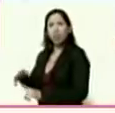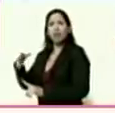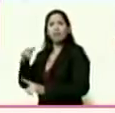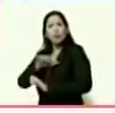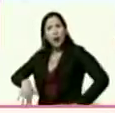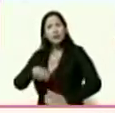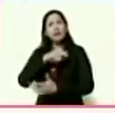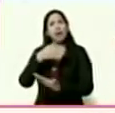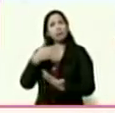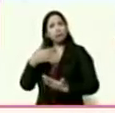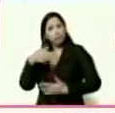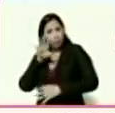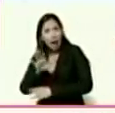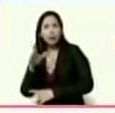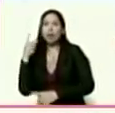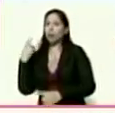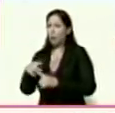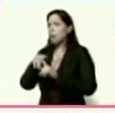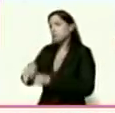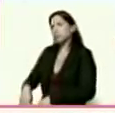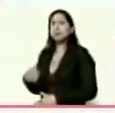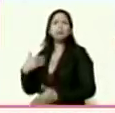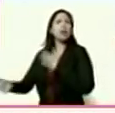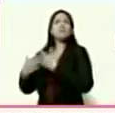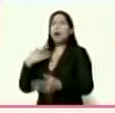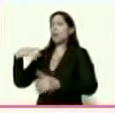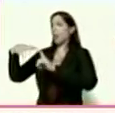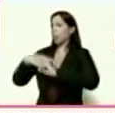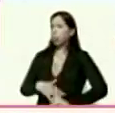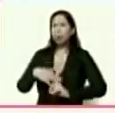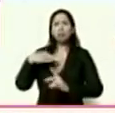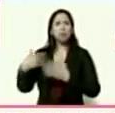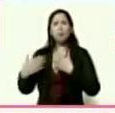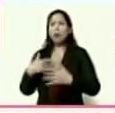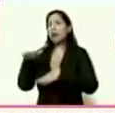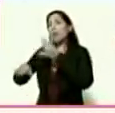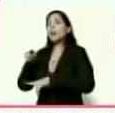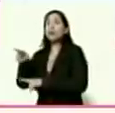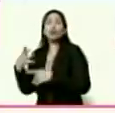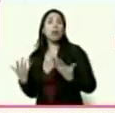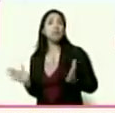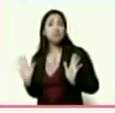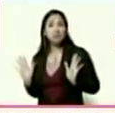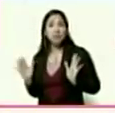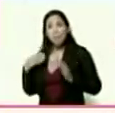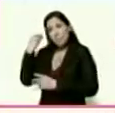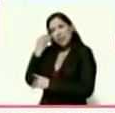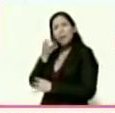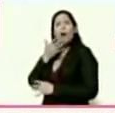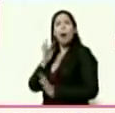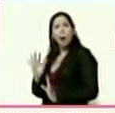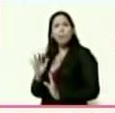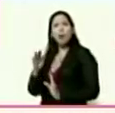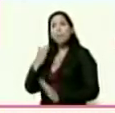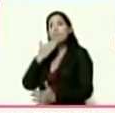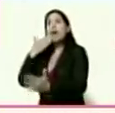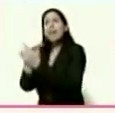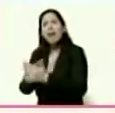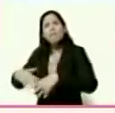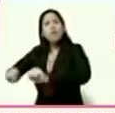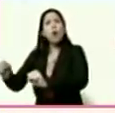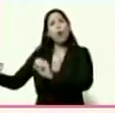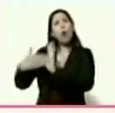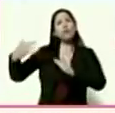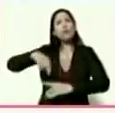fuerzas de la patria, siga subestimándolo. Eso depende de ustedes. Quienes crean que van a pedir invasiones contra nuestro